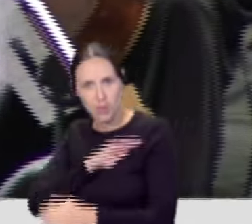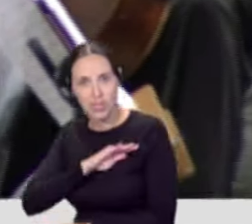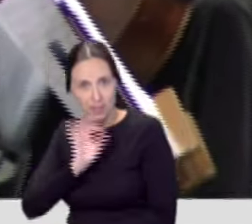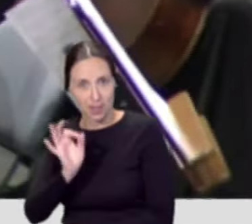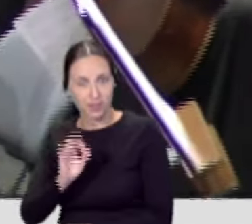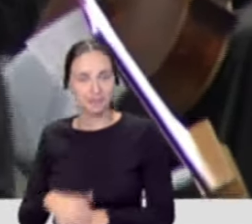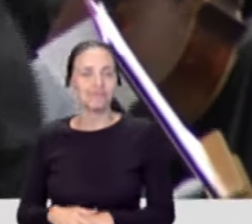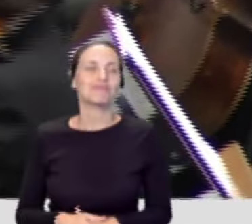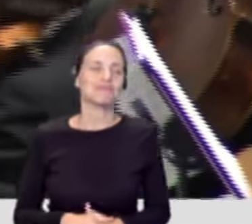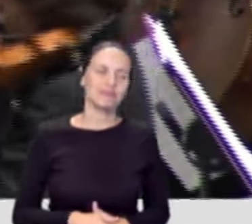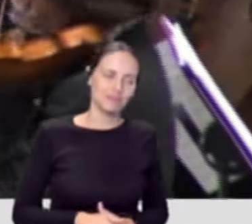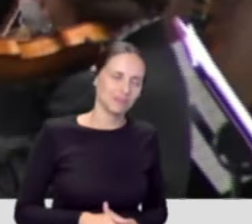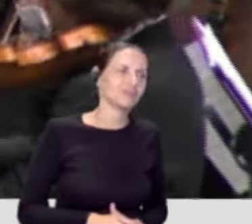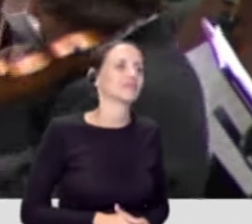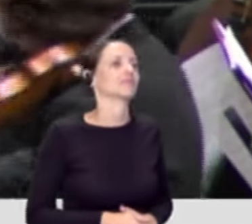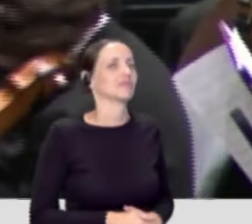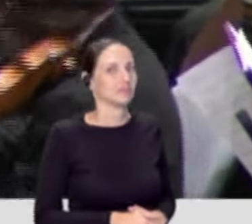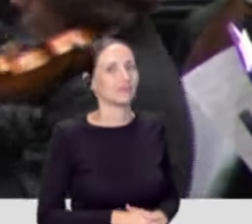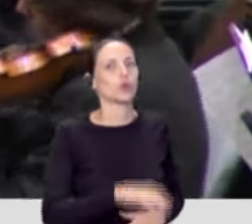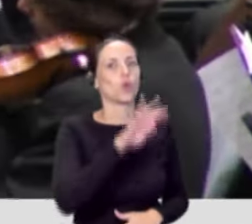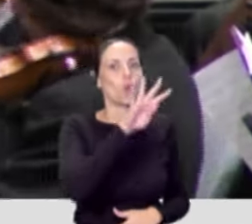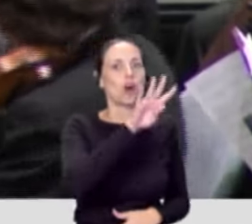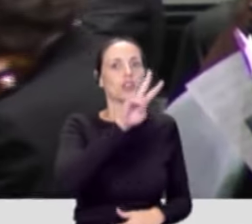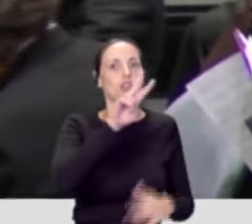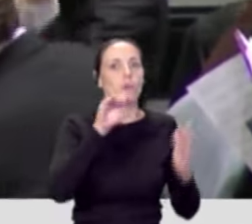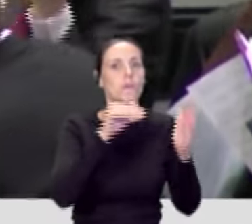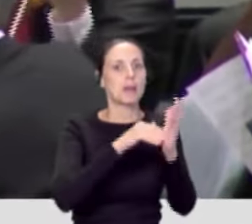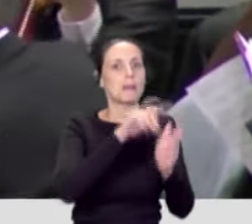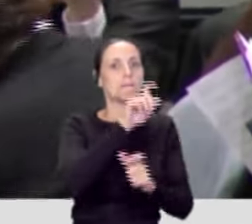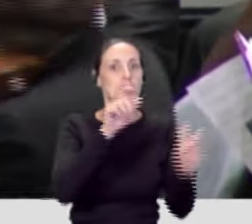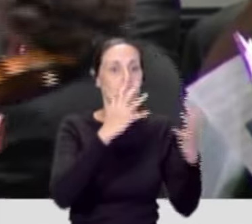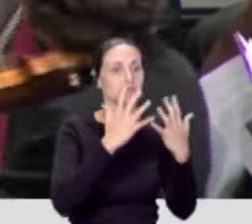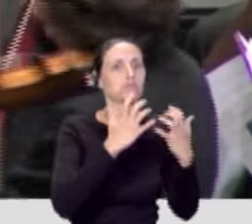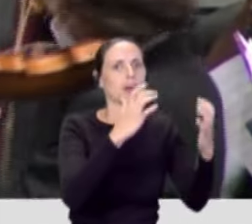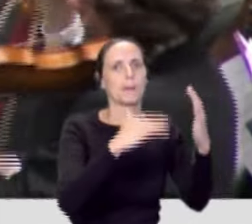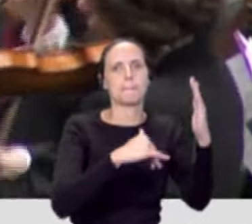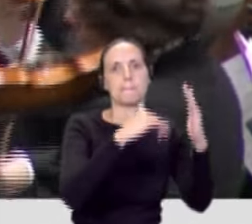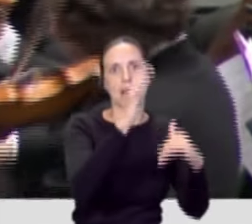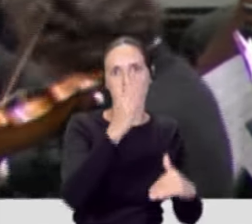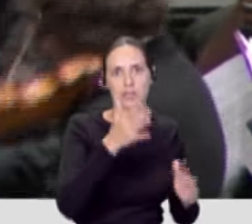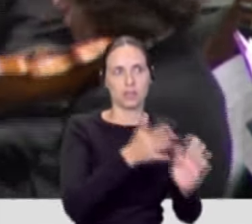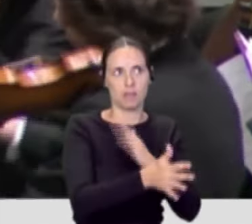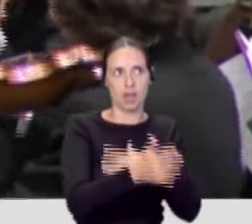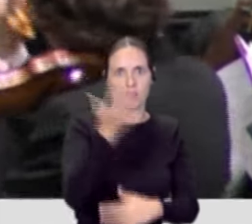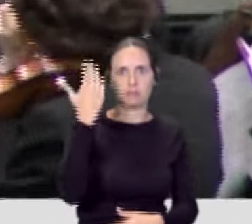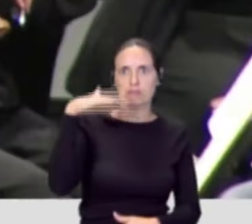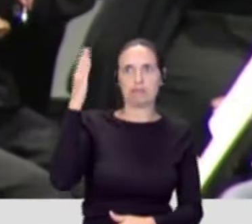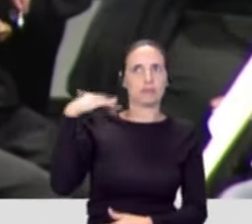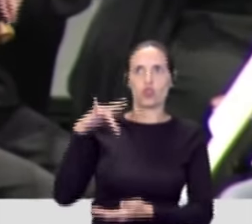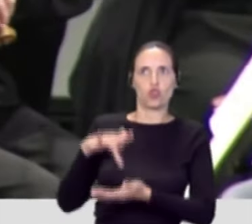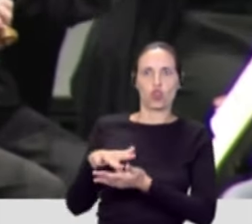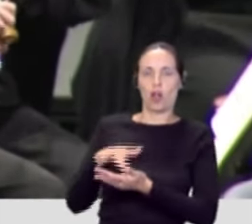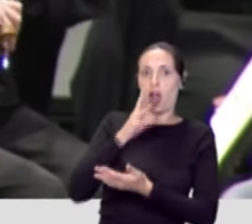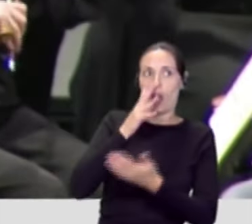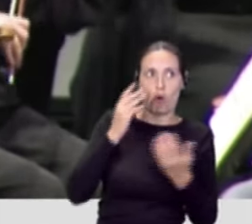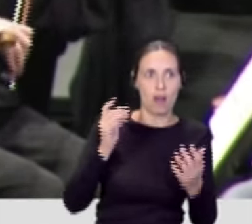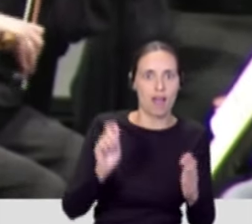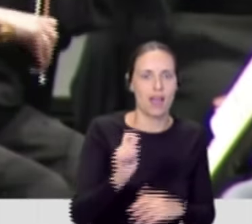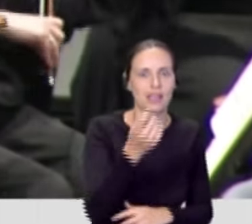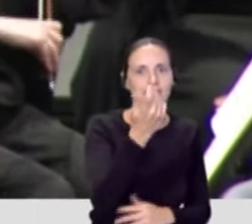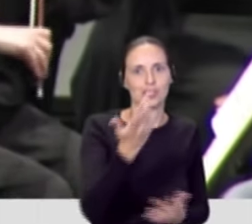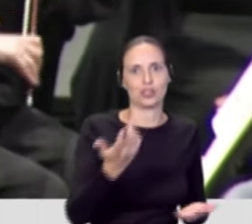Efectivamente, hemos superado los 42.000 espectadores, cosa que no ocurría hacía décadas, ¿no? Además, pues